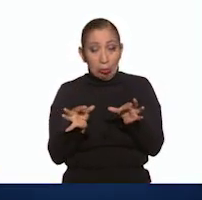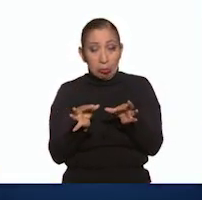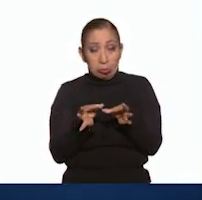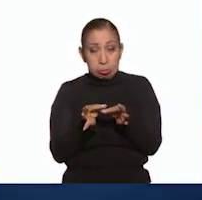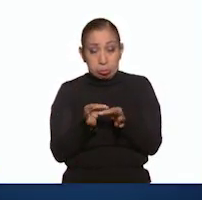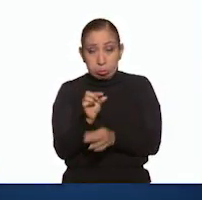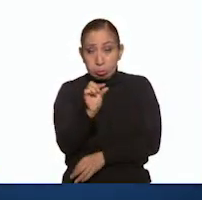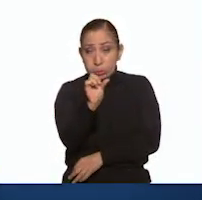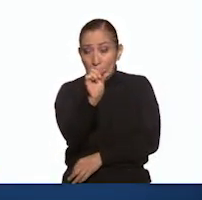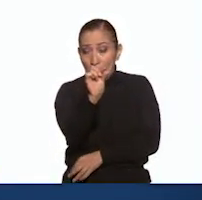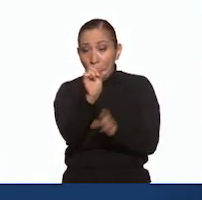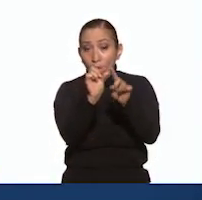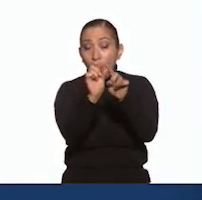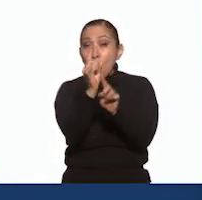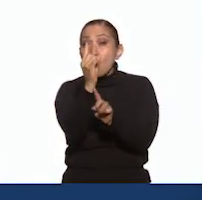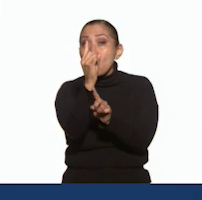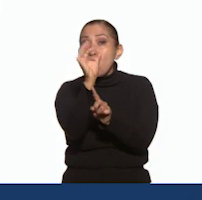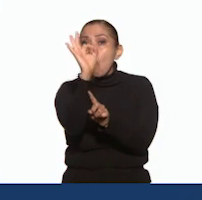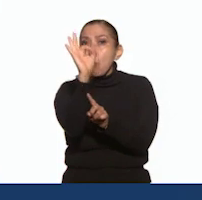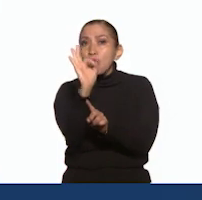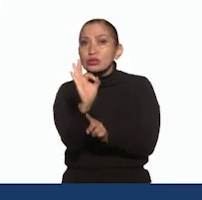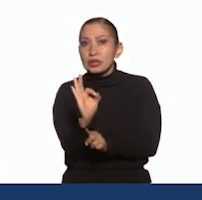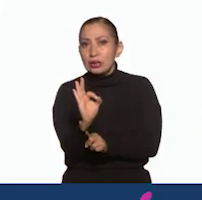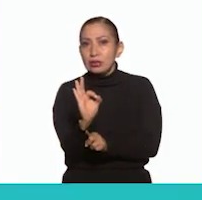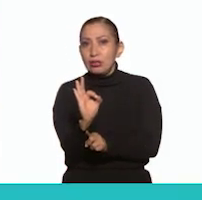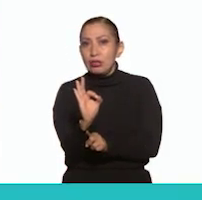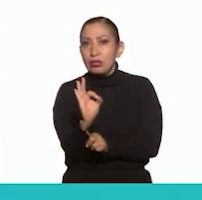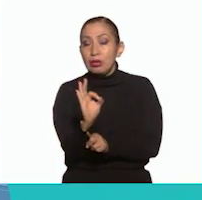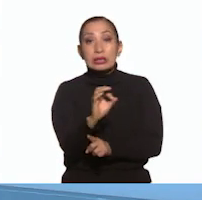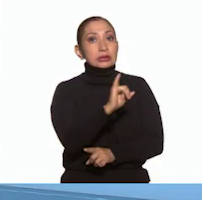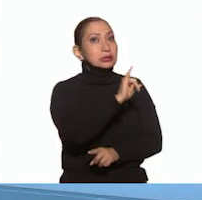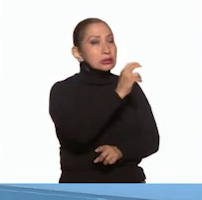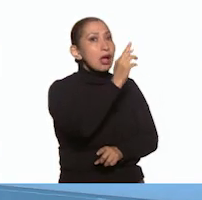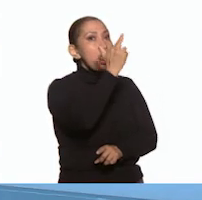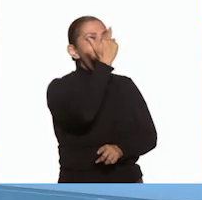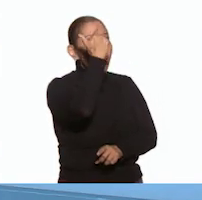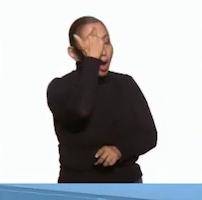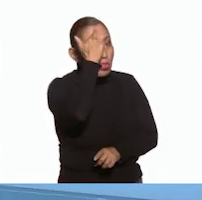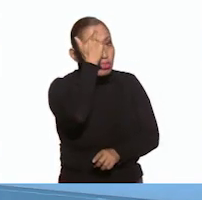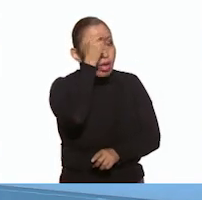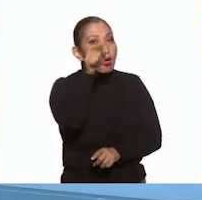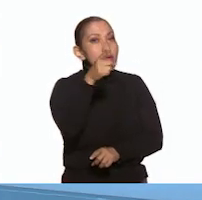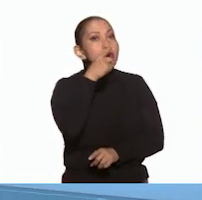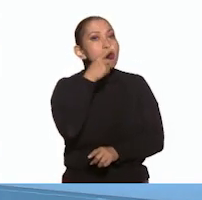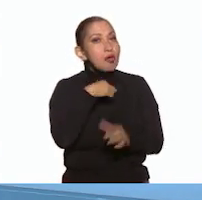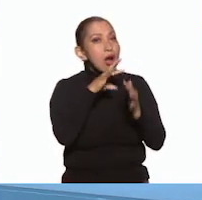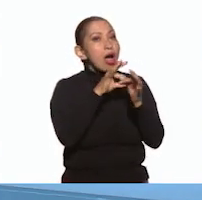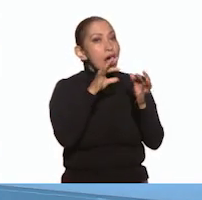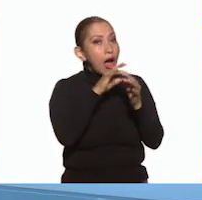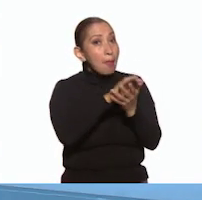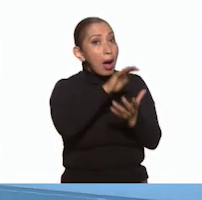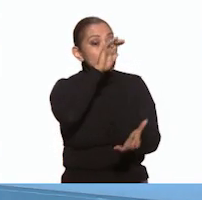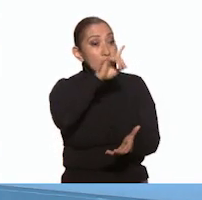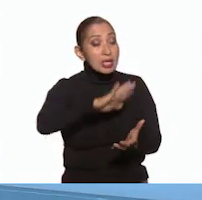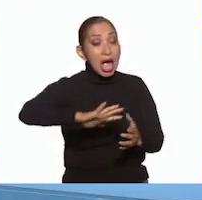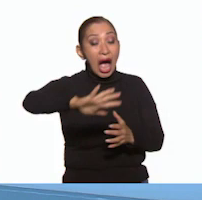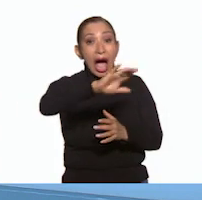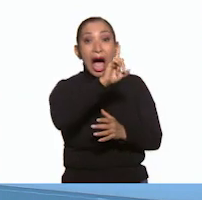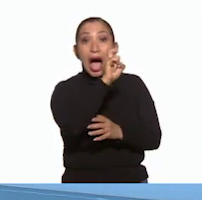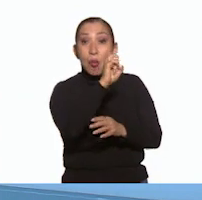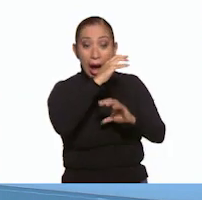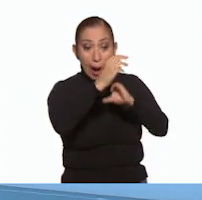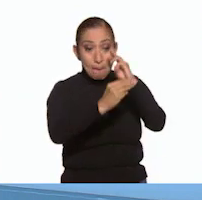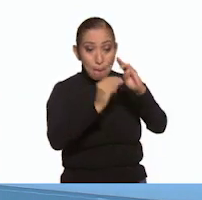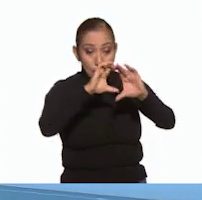baja, menos del 1%. Lo recuerdo bien, maestra, porque nos explicó que la mayor parte del agua del planeta